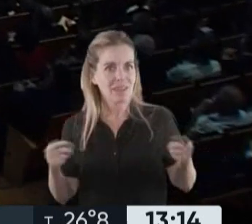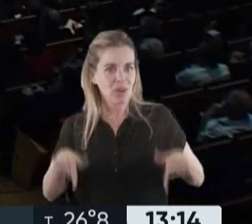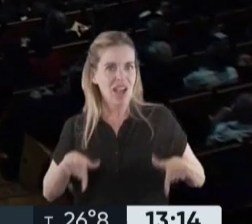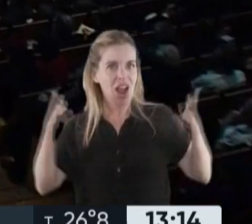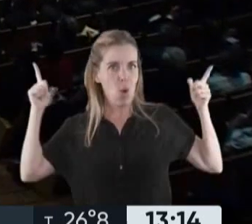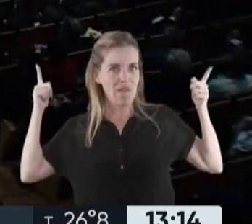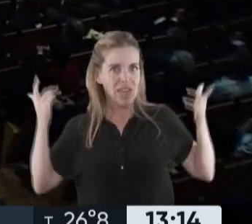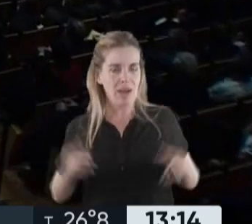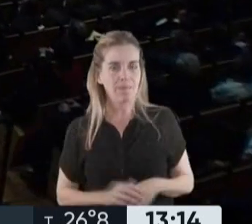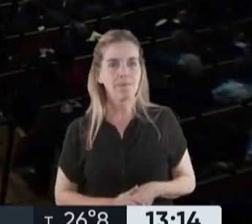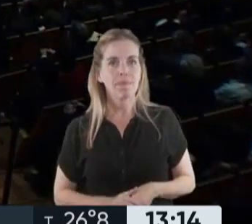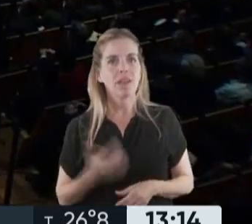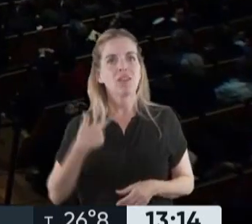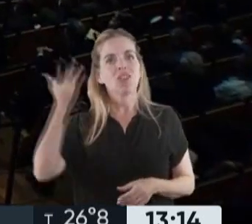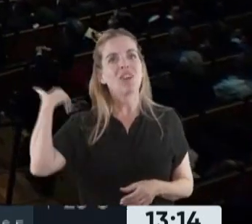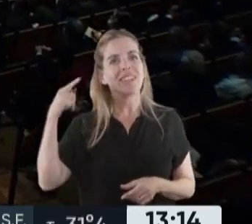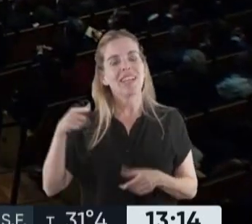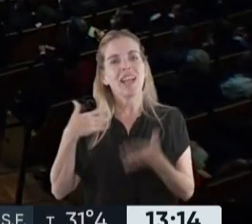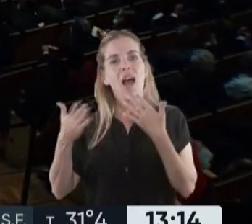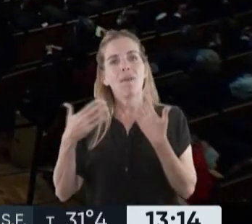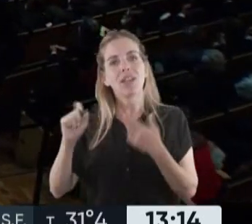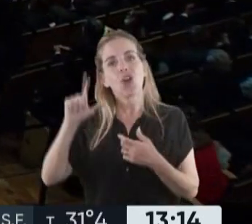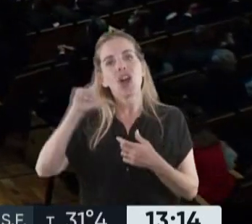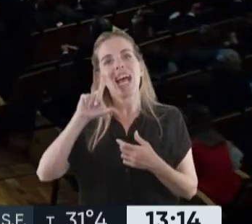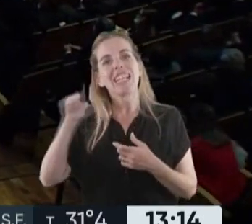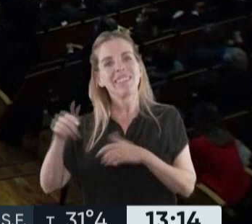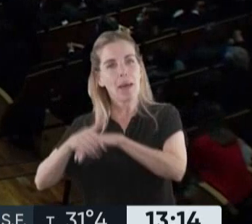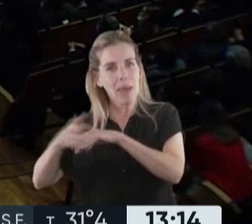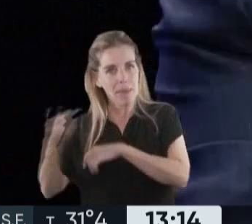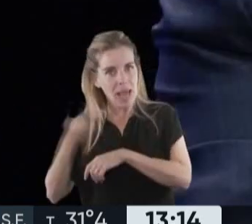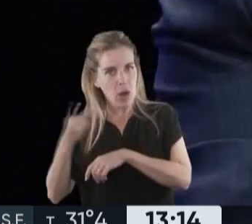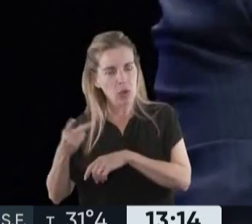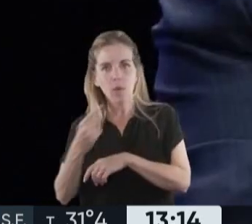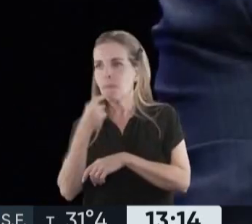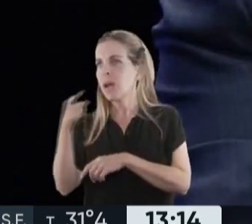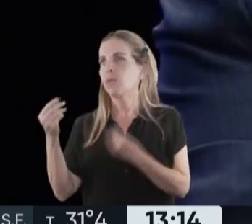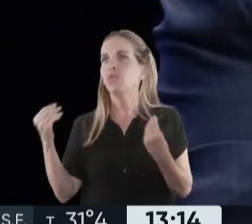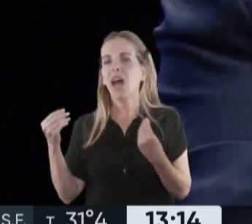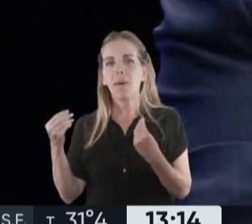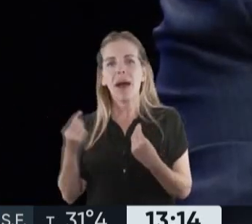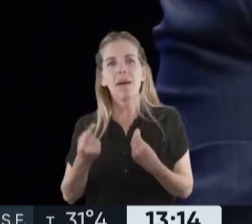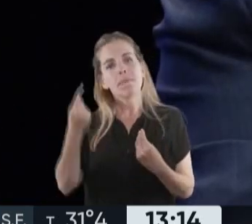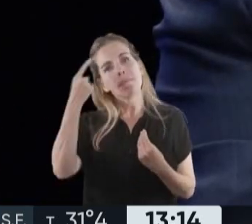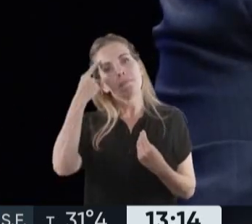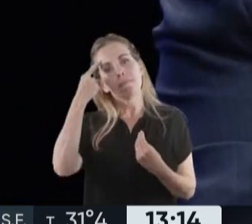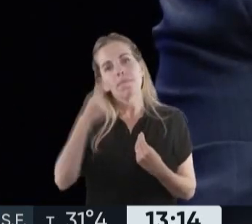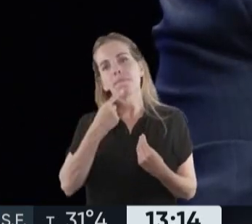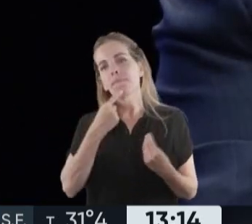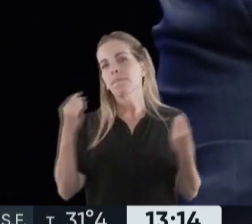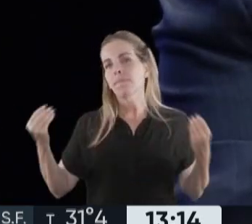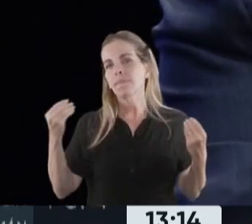La primera pregunta que yo ayer me hacía con Alicia era, ¿qué necesita la humanidad para darse cuenta de la